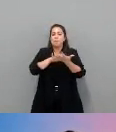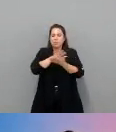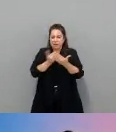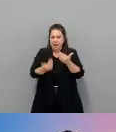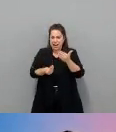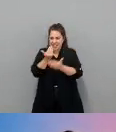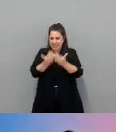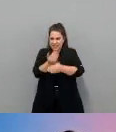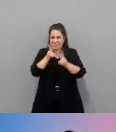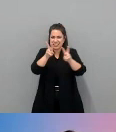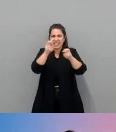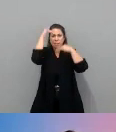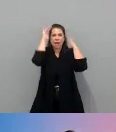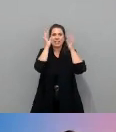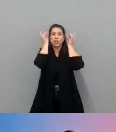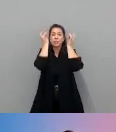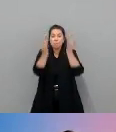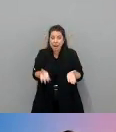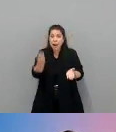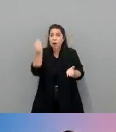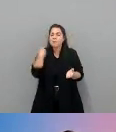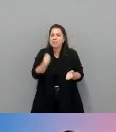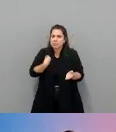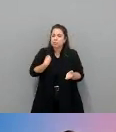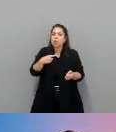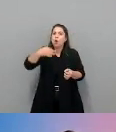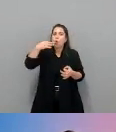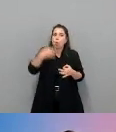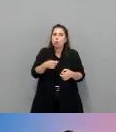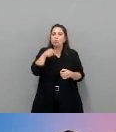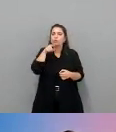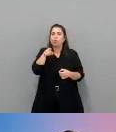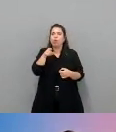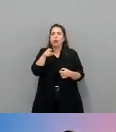atención temprana, comenzó sus primeras